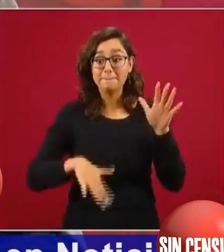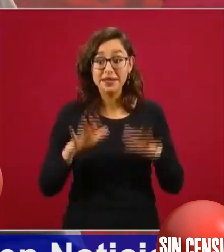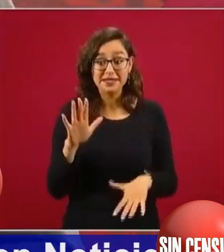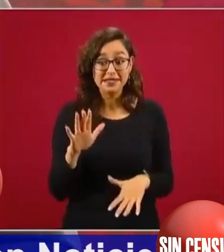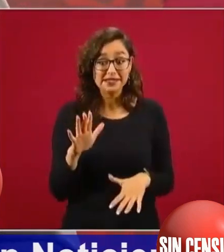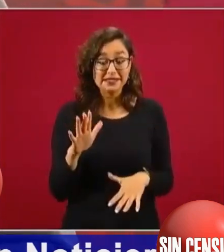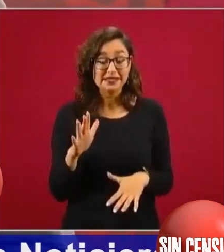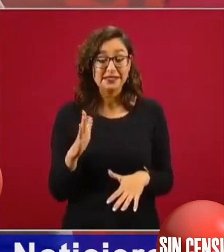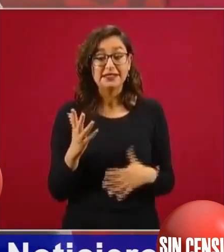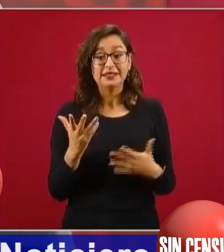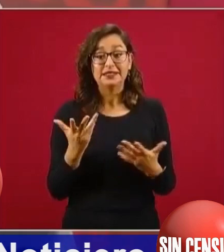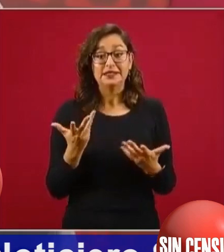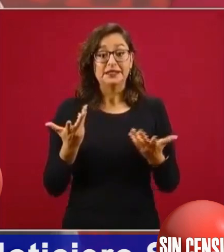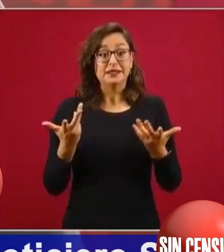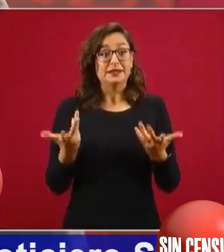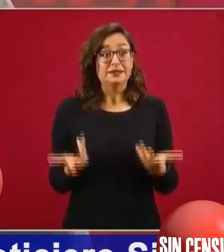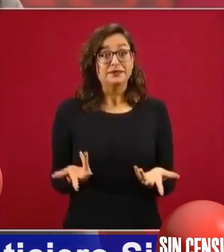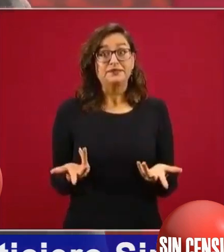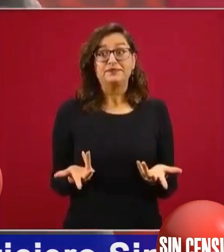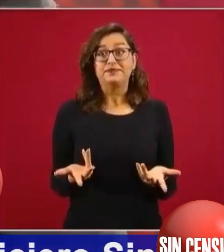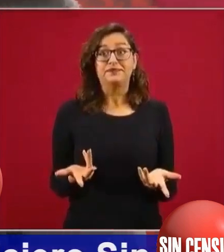los que